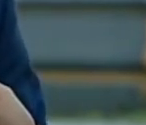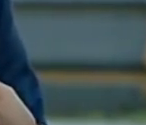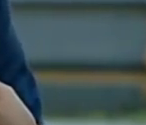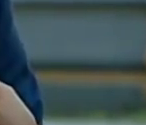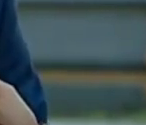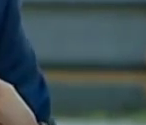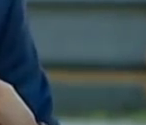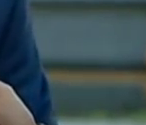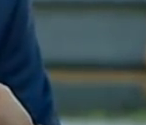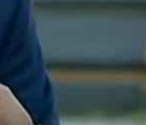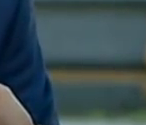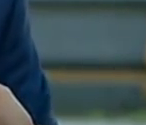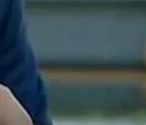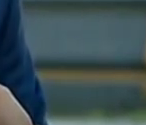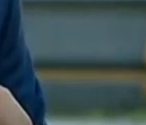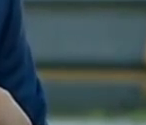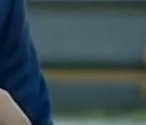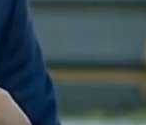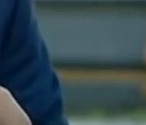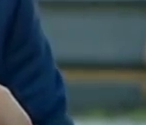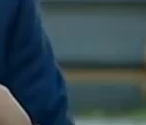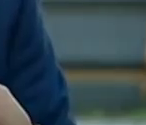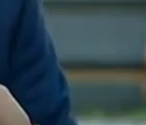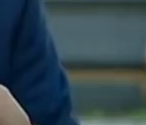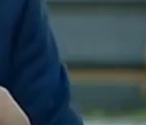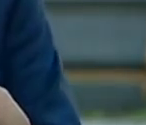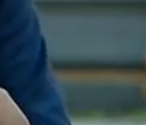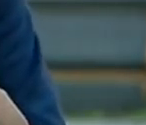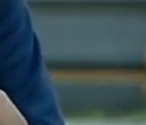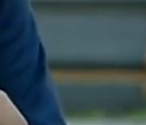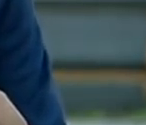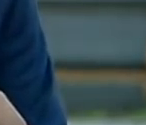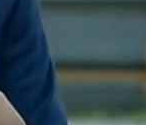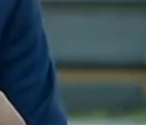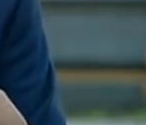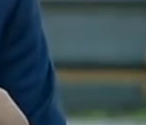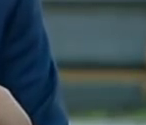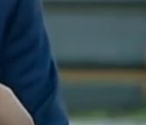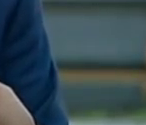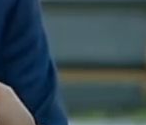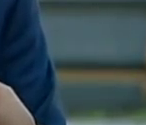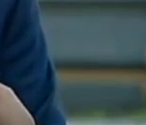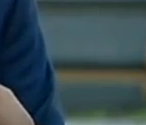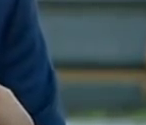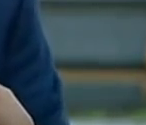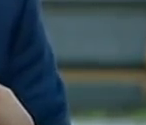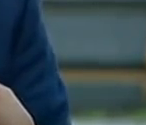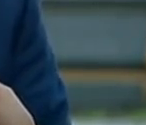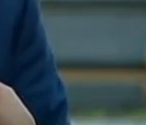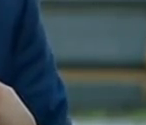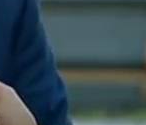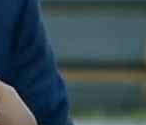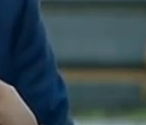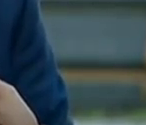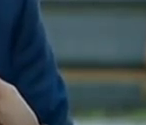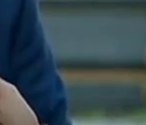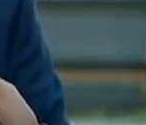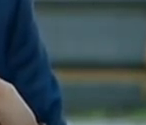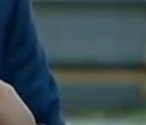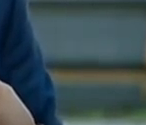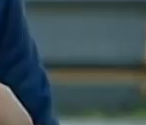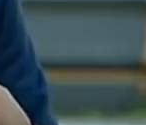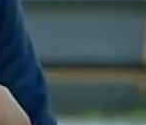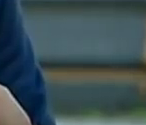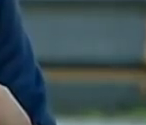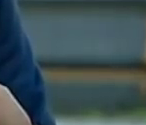que tributa su calidad de vida, la posibilidad de recuperar el marcador de intercambio de nuestro patrón monetario con otras divisas, la posibilidad de, por